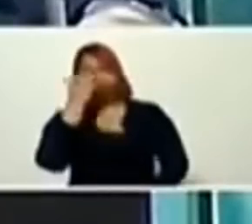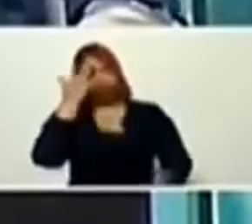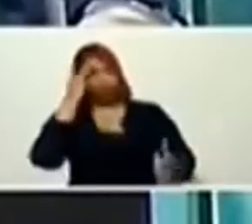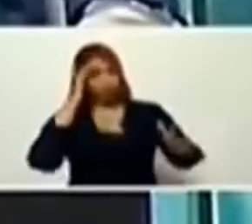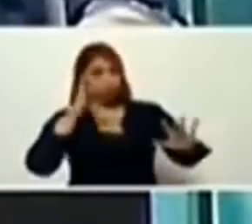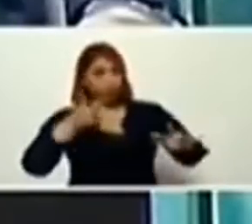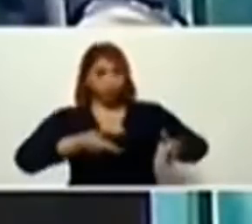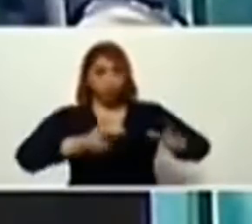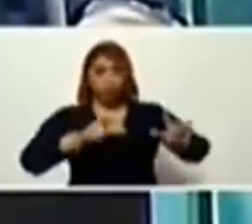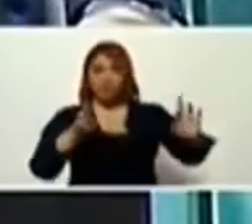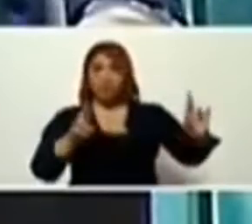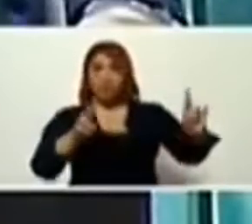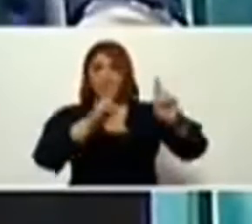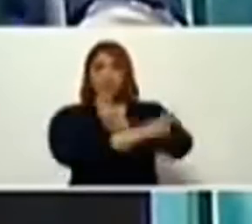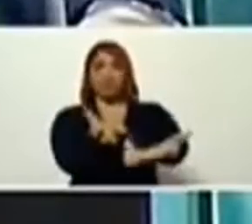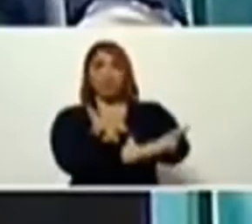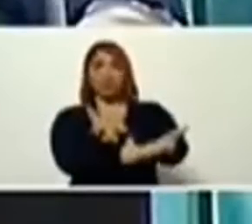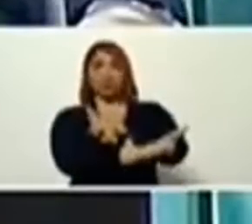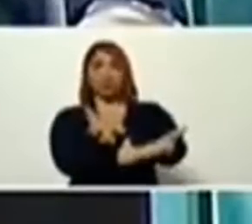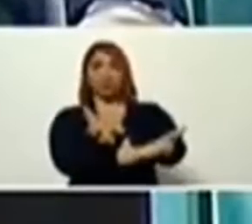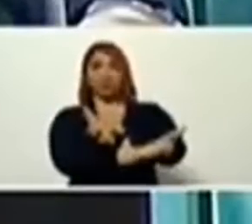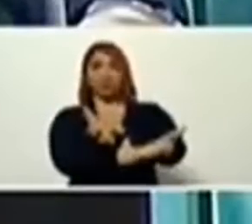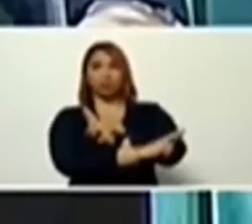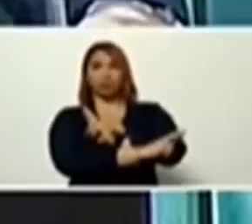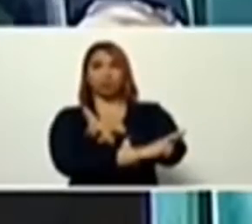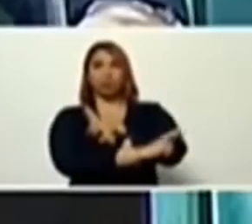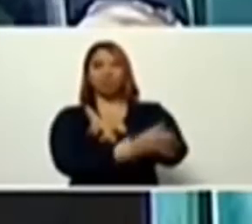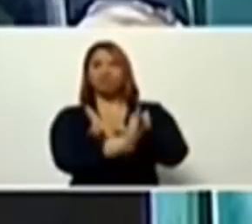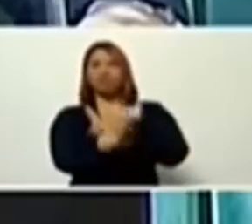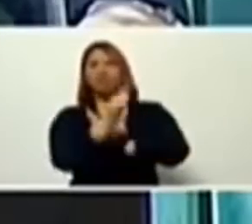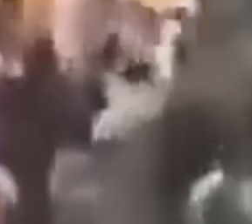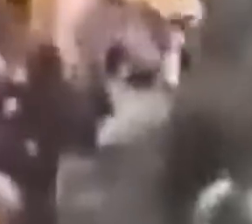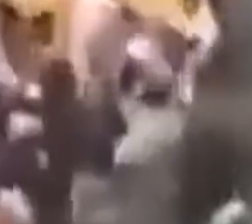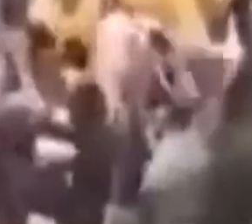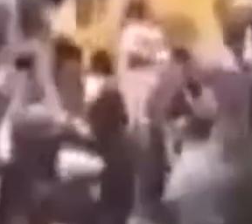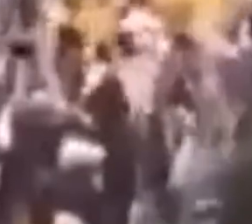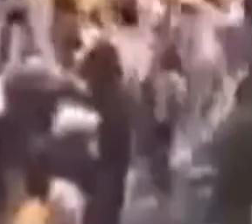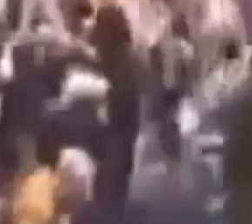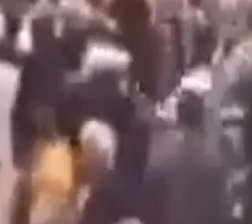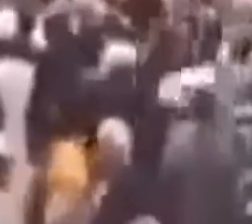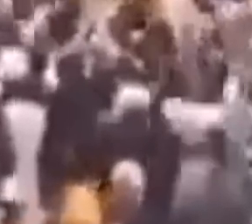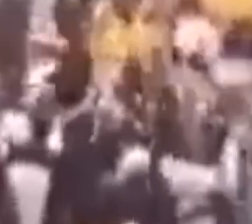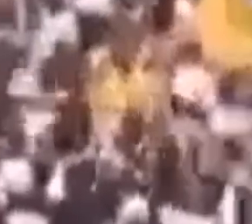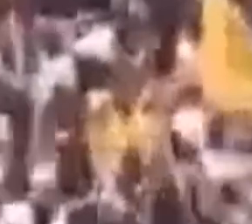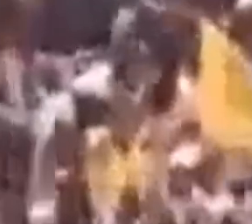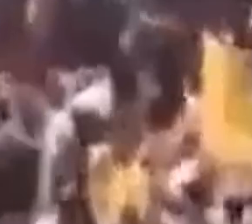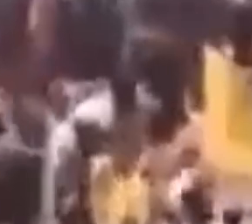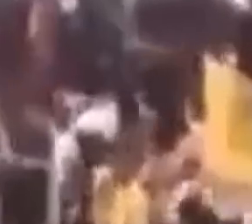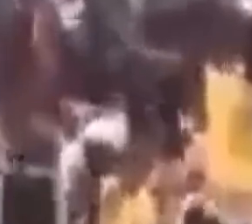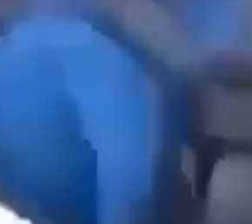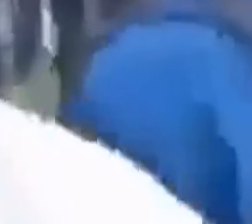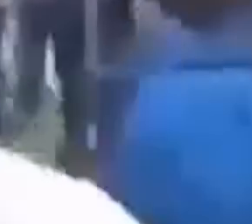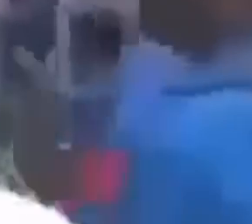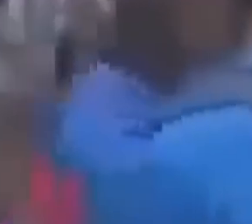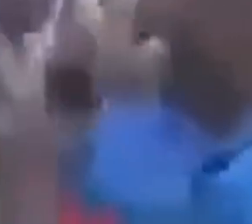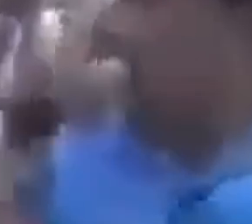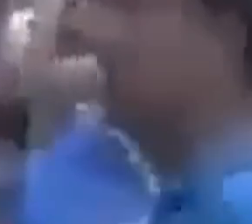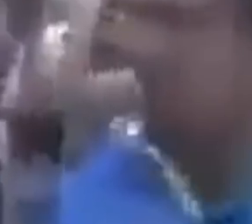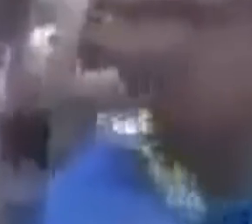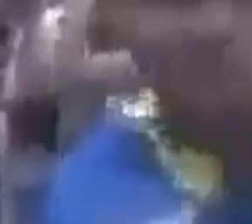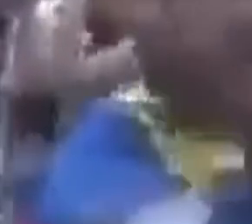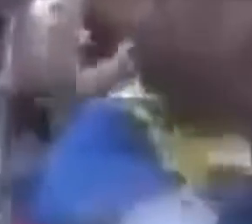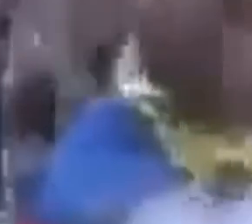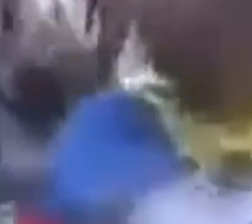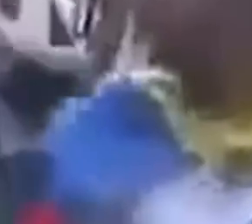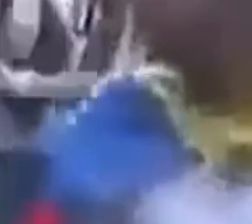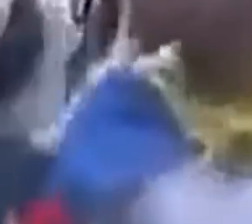Caracas que protestan ante la inspectoría del trabajo con cadena humana han asegurado no podemos seguir esperando más tenemos hambre él nos